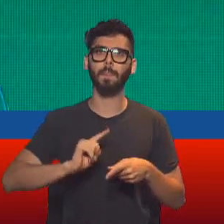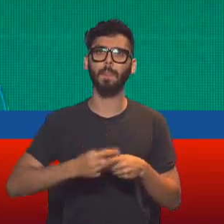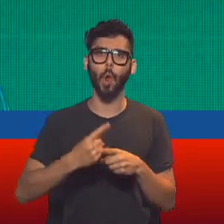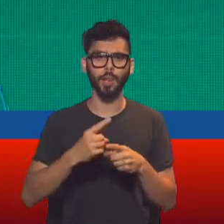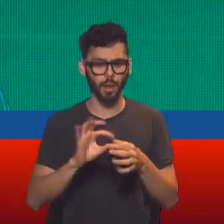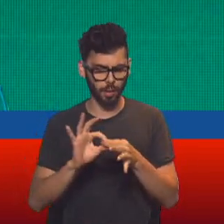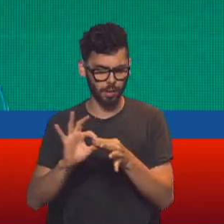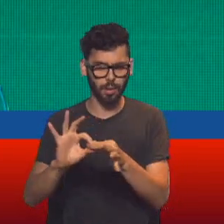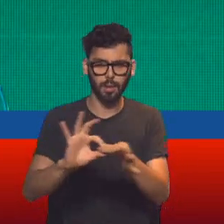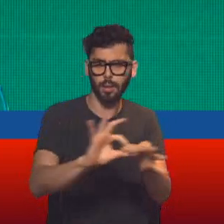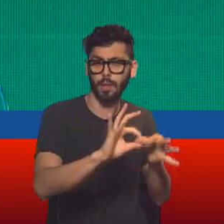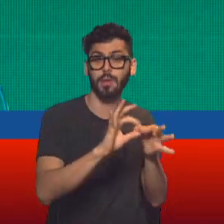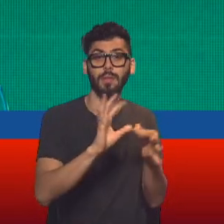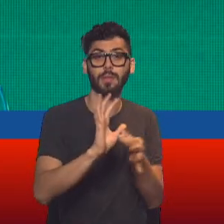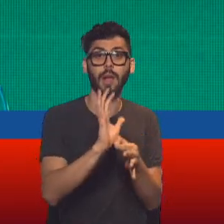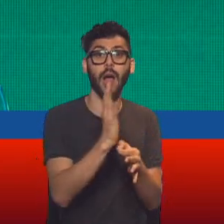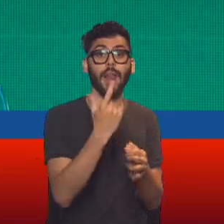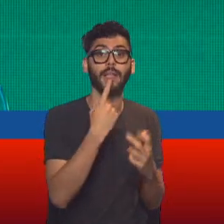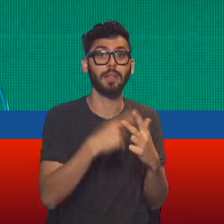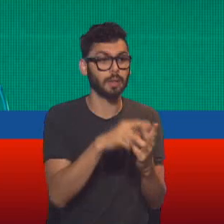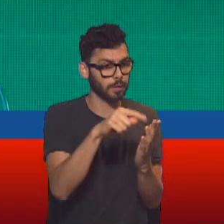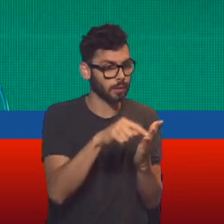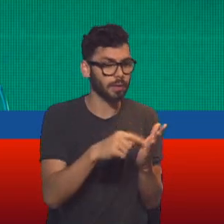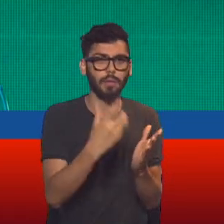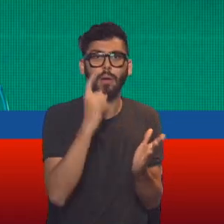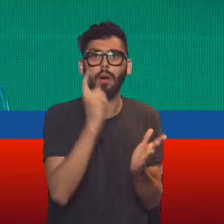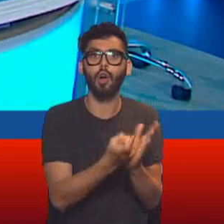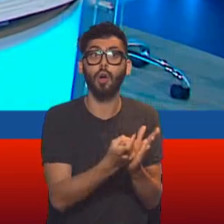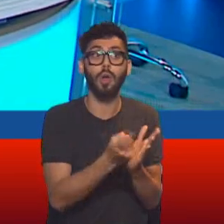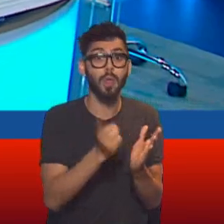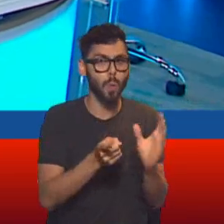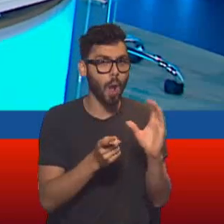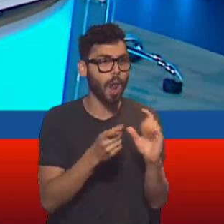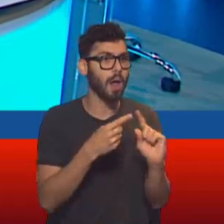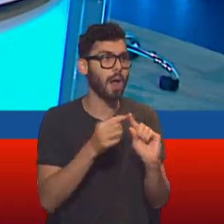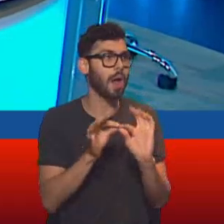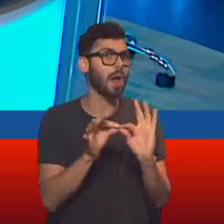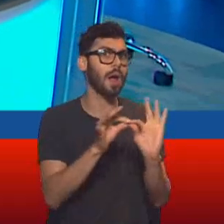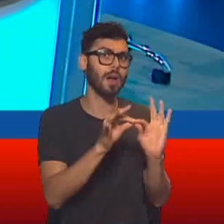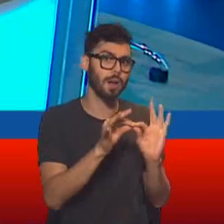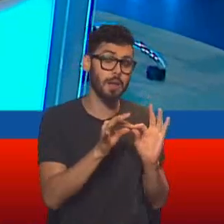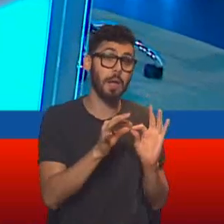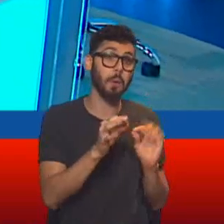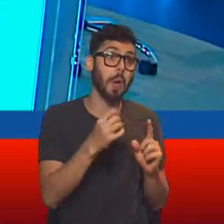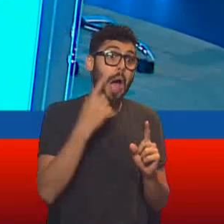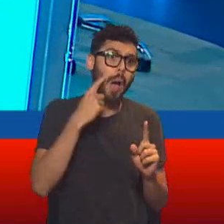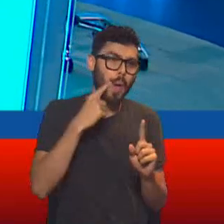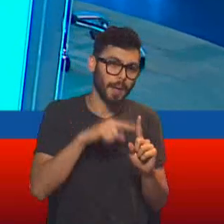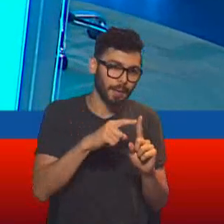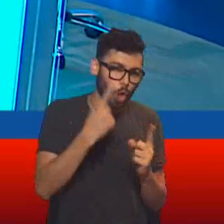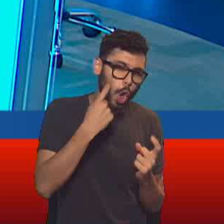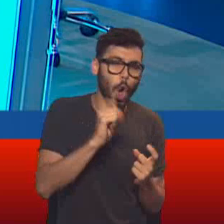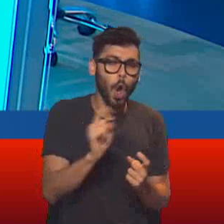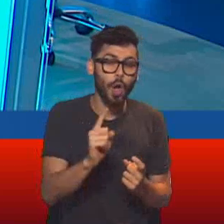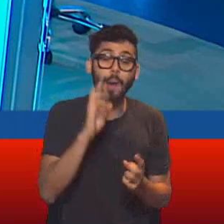forzó, lo técnico que no daba en ese momento, está. Bueno, el tema es si lo van a analizar o no lo van a analizar. Ahora, si miran lo técnico puramente, seguramente,